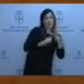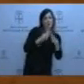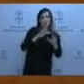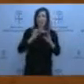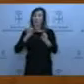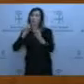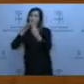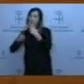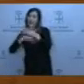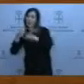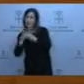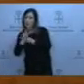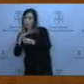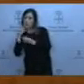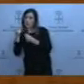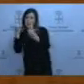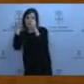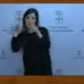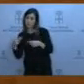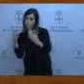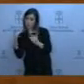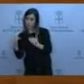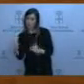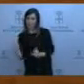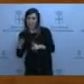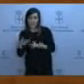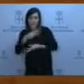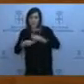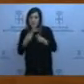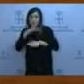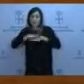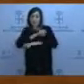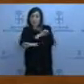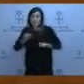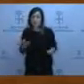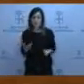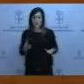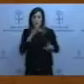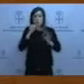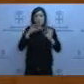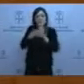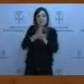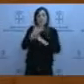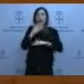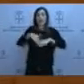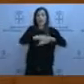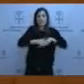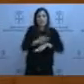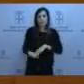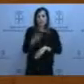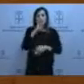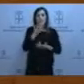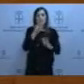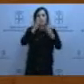Porque es una condición indispensable, inevitable, porque, claro, sin presupuesto no se hace una carretera por mucha